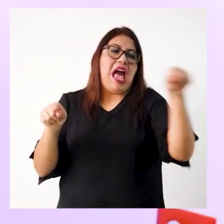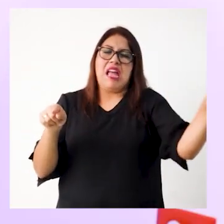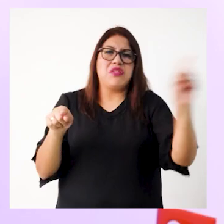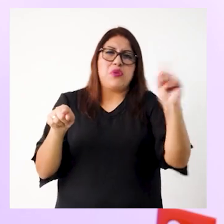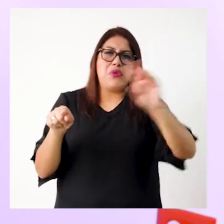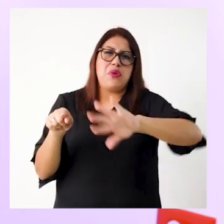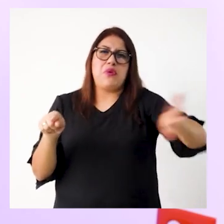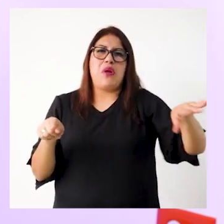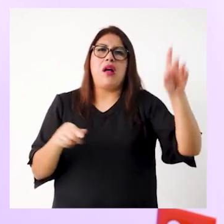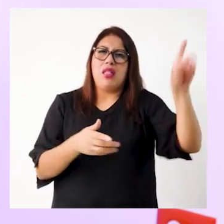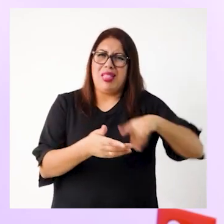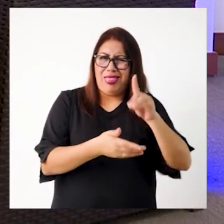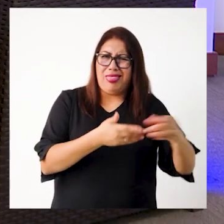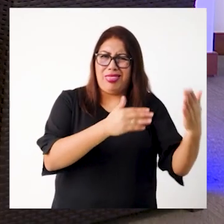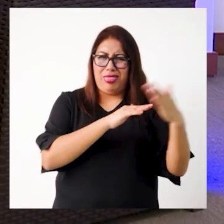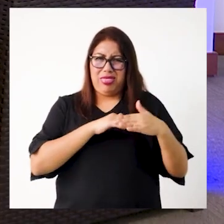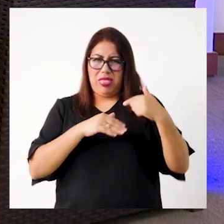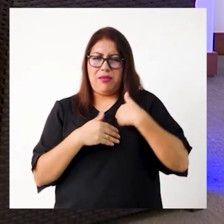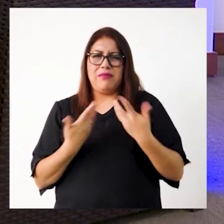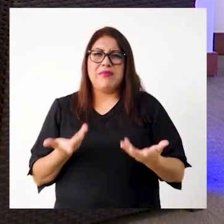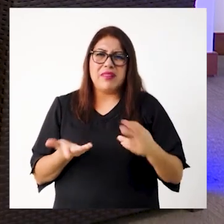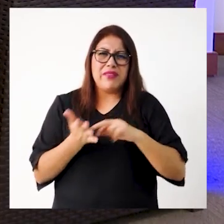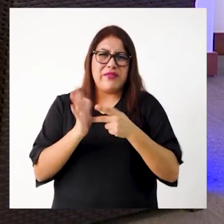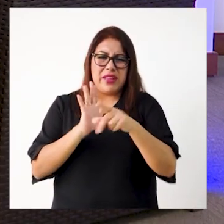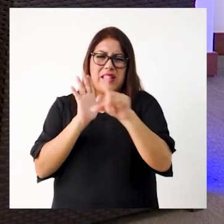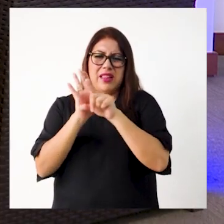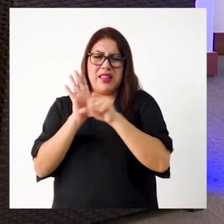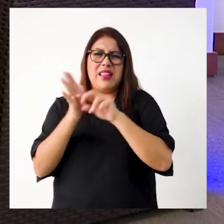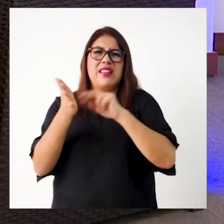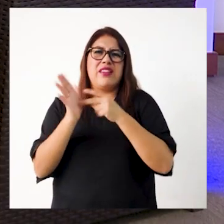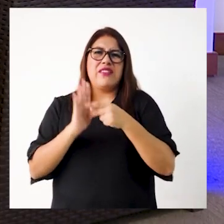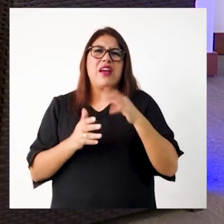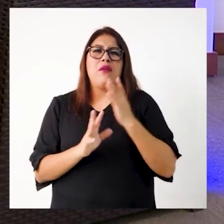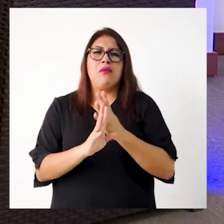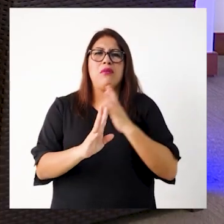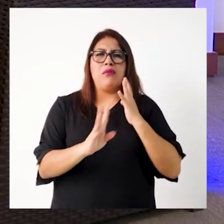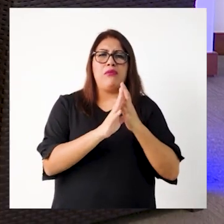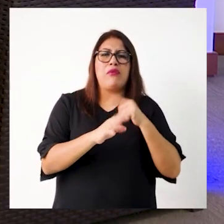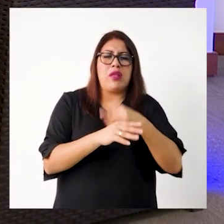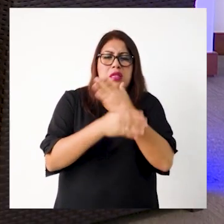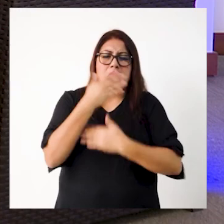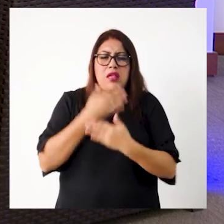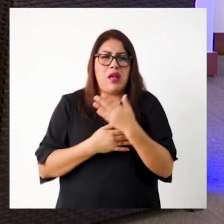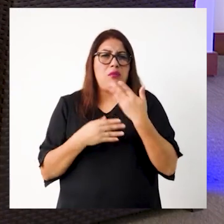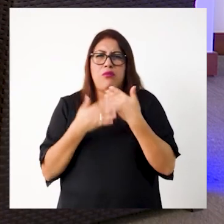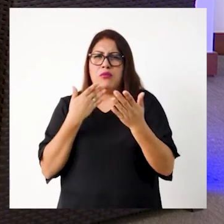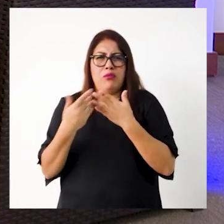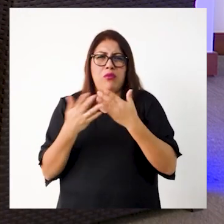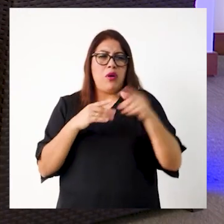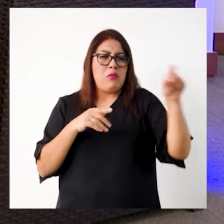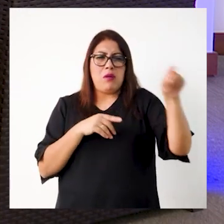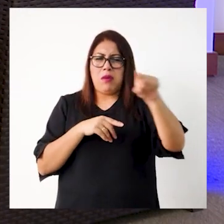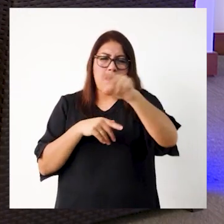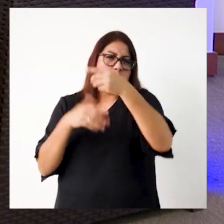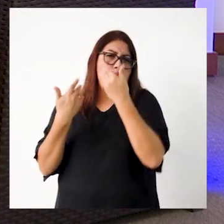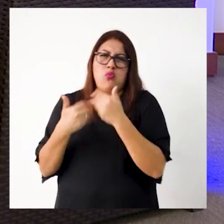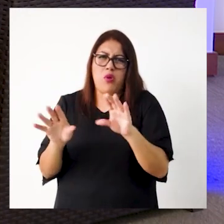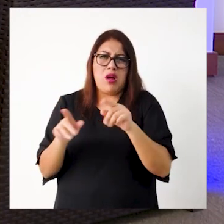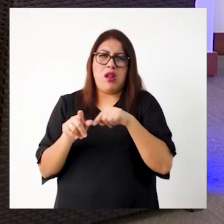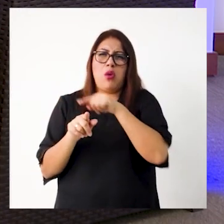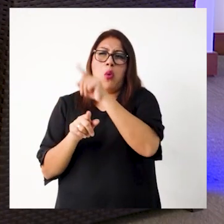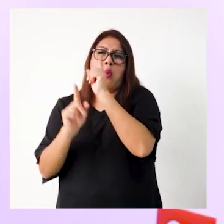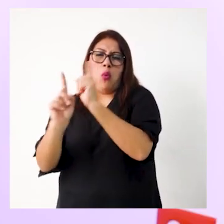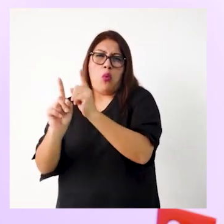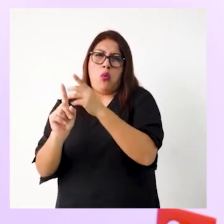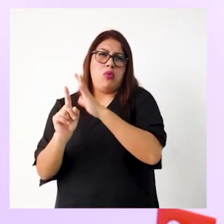Es tremenda. Excelente. Cuando punto. dice la ley exonerar de todo trámite de espera al beneficiario de la ley. Claro. O sea, darle un ticket blanco